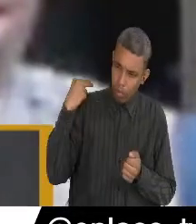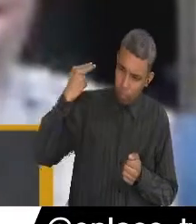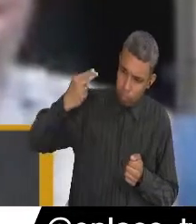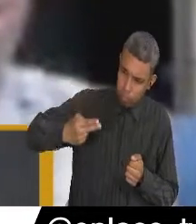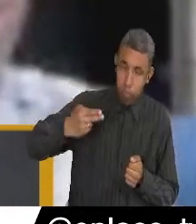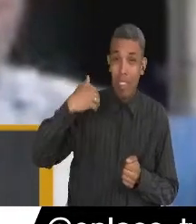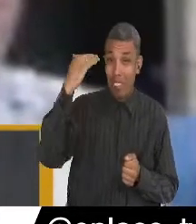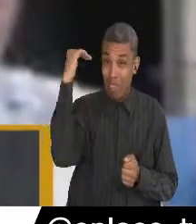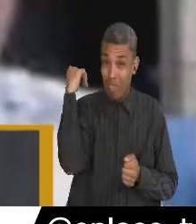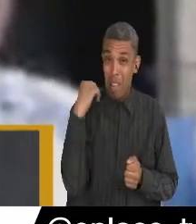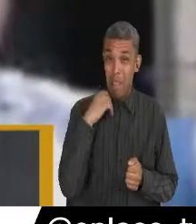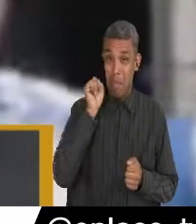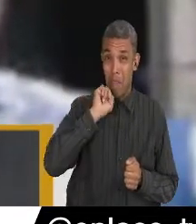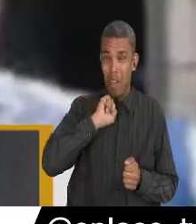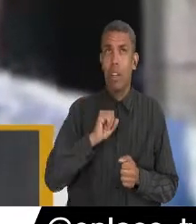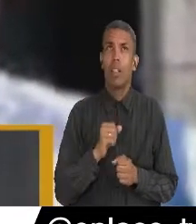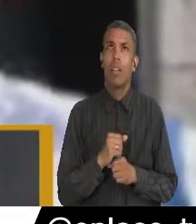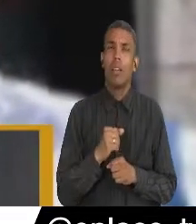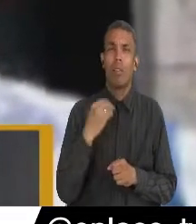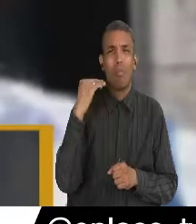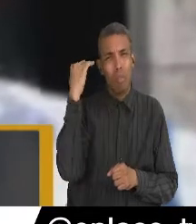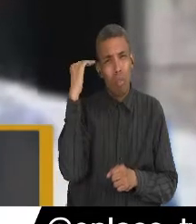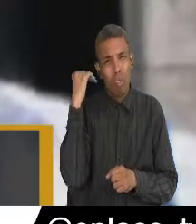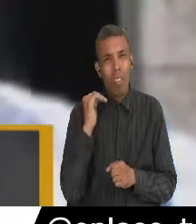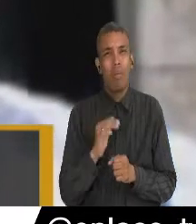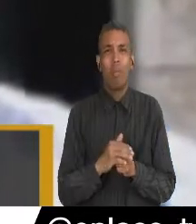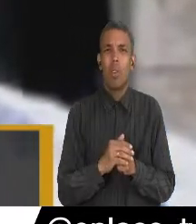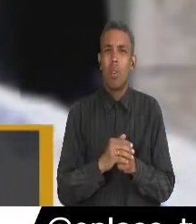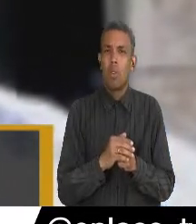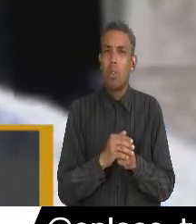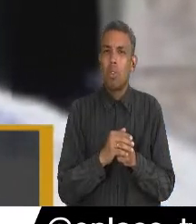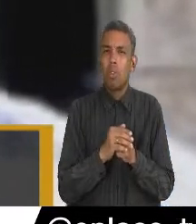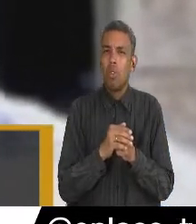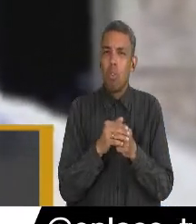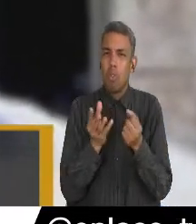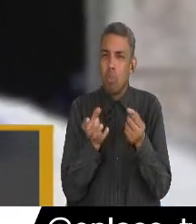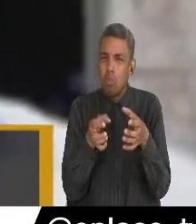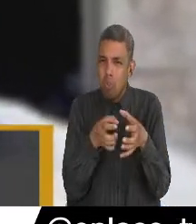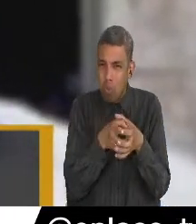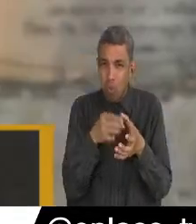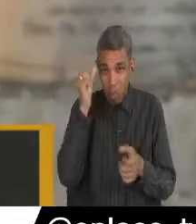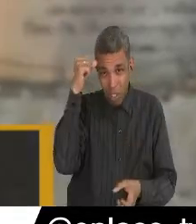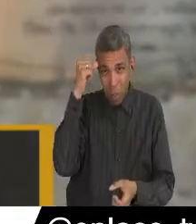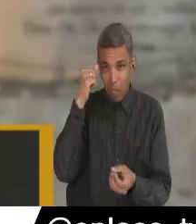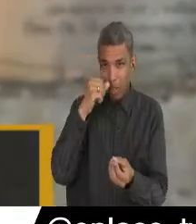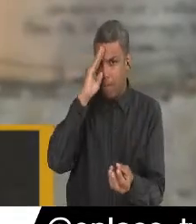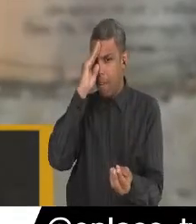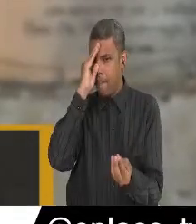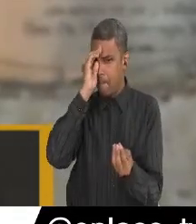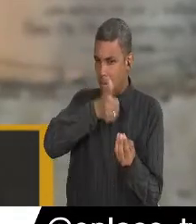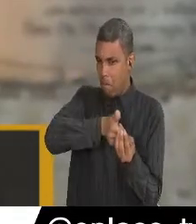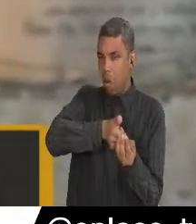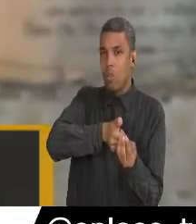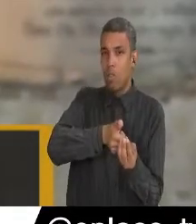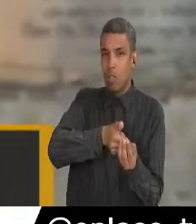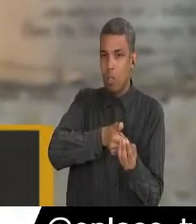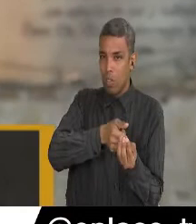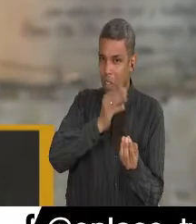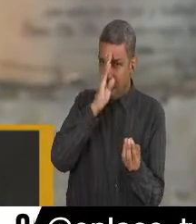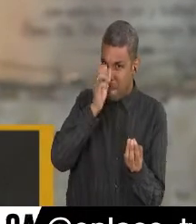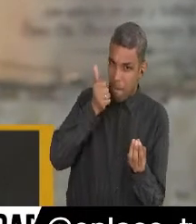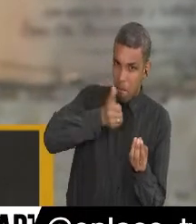Barranca Bermeja en la época de los paramilitares. Un ícono para la prensa nacional que fue el señor José Emeterio Rivas y